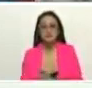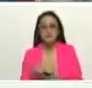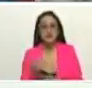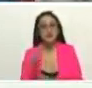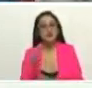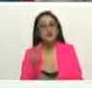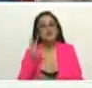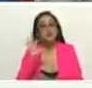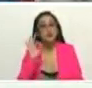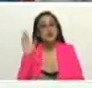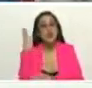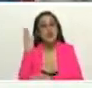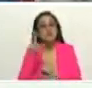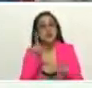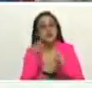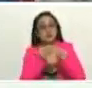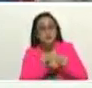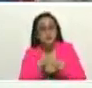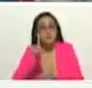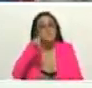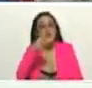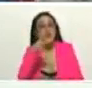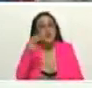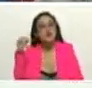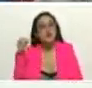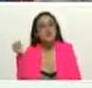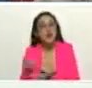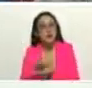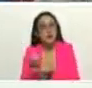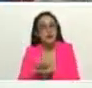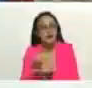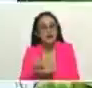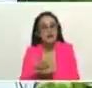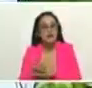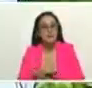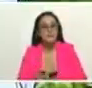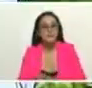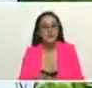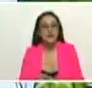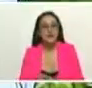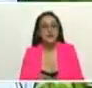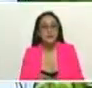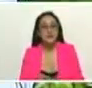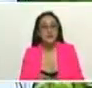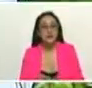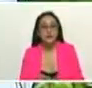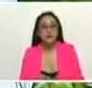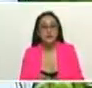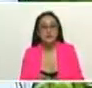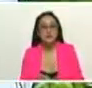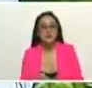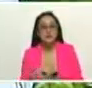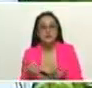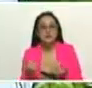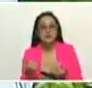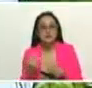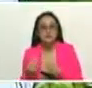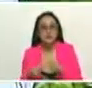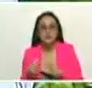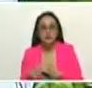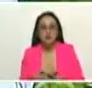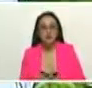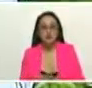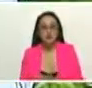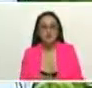750 iglesias, de las cuales 1.200 son evangélicas. Correcto. Y aquí yo he aprobado los